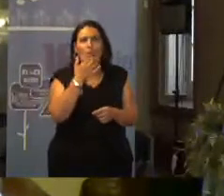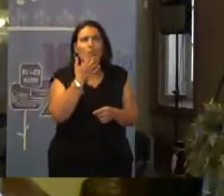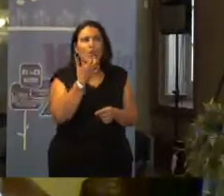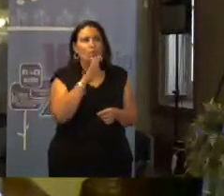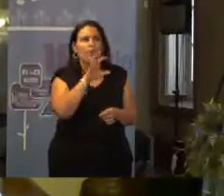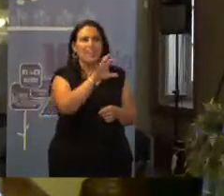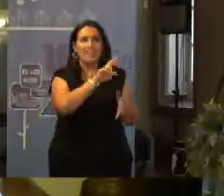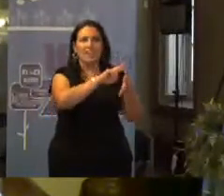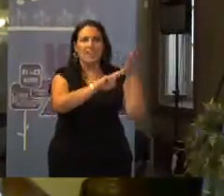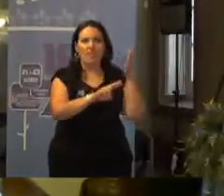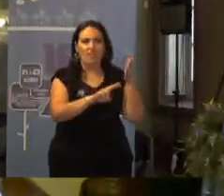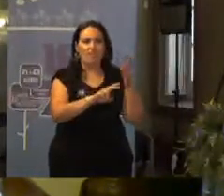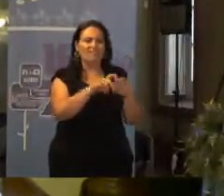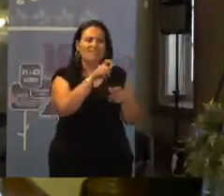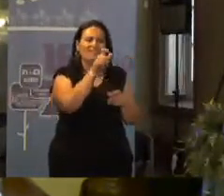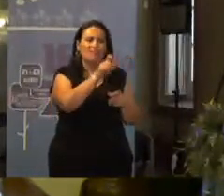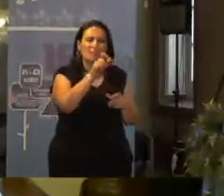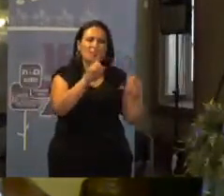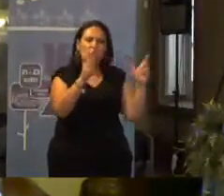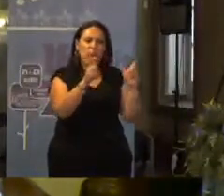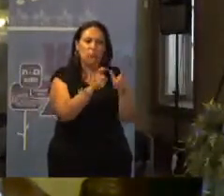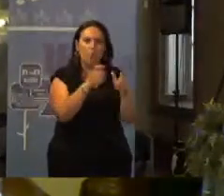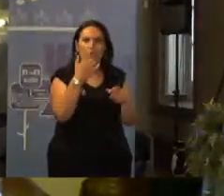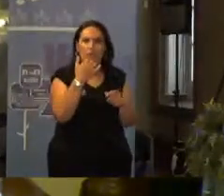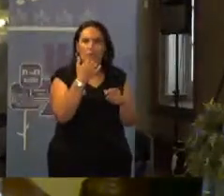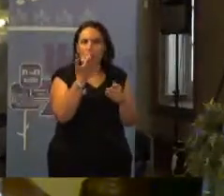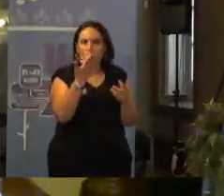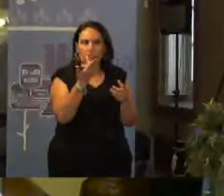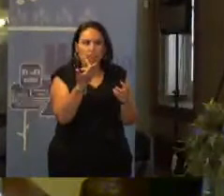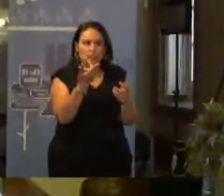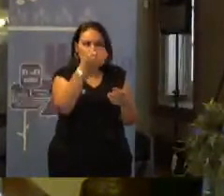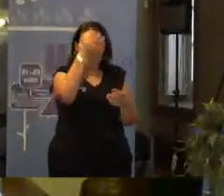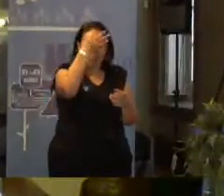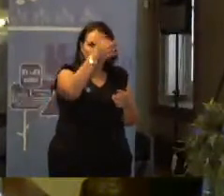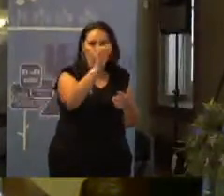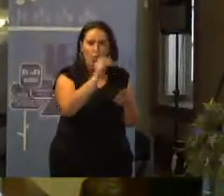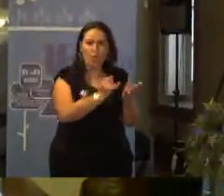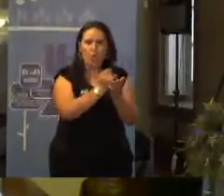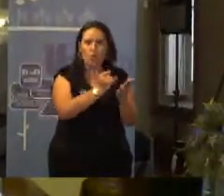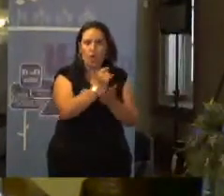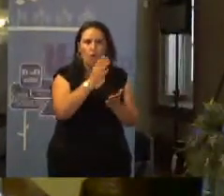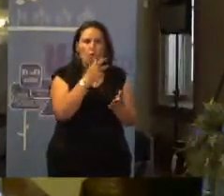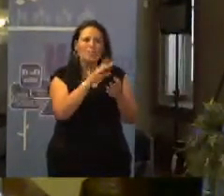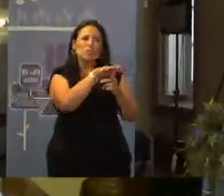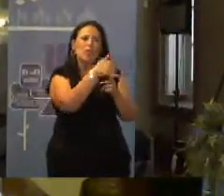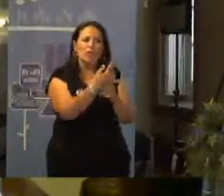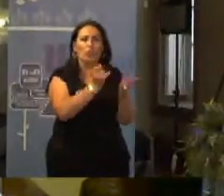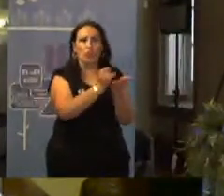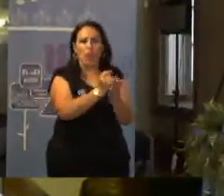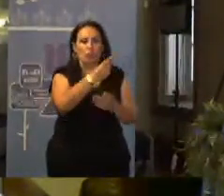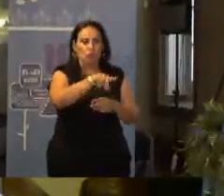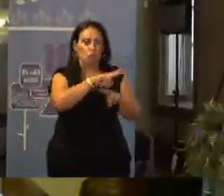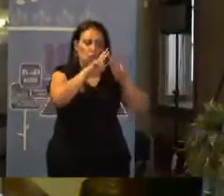ten todo que ver co mundo rural, por exemplo, como está o rural neste país, pois analizar e estudiar e